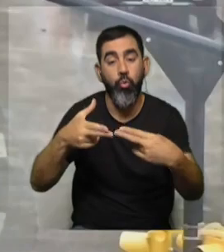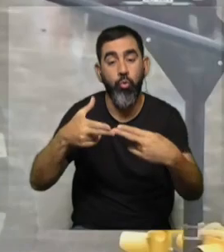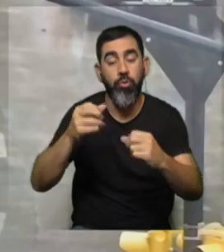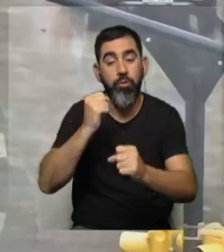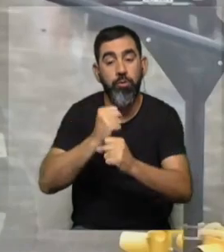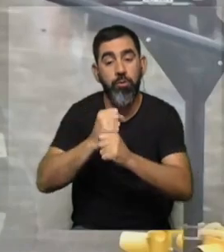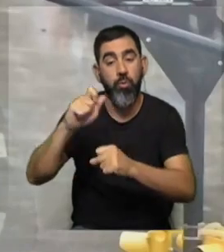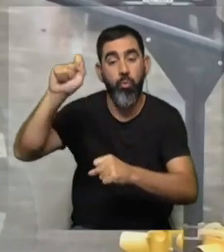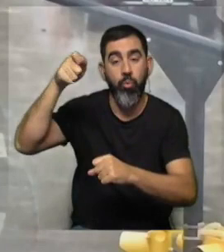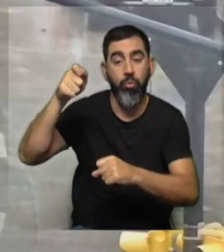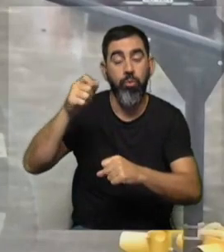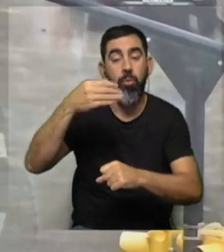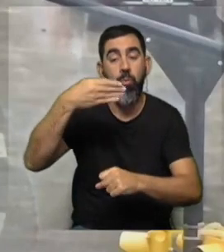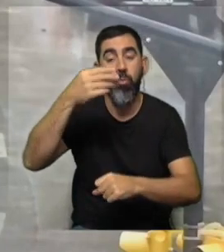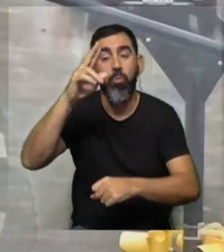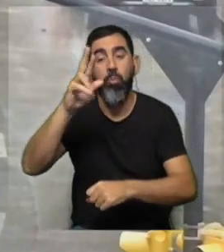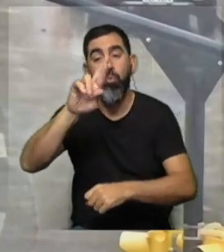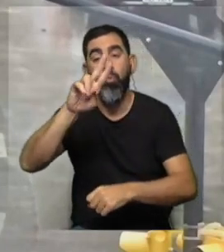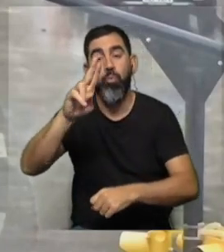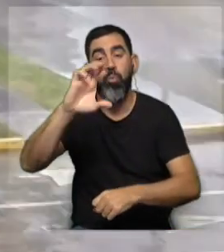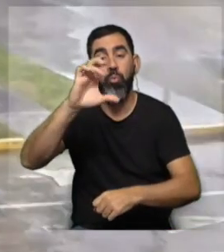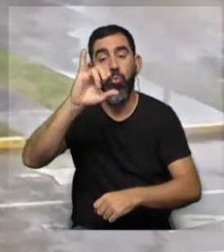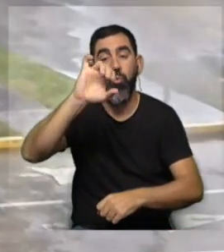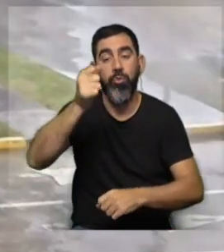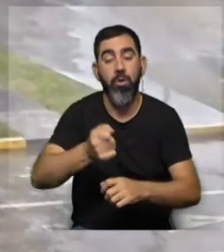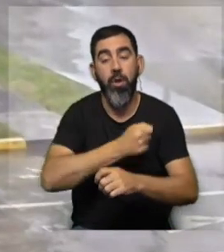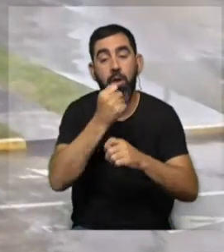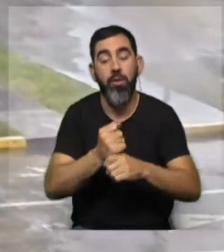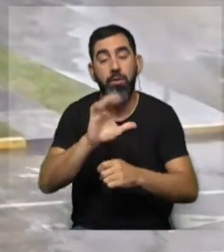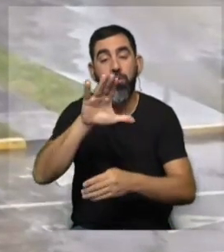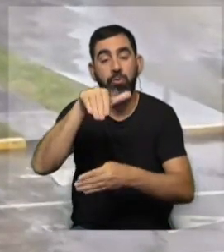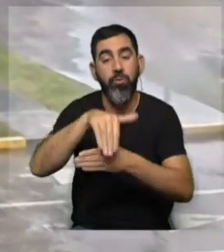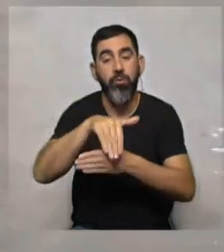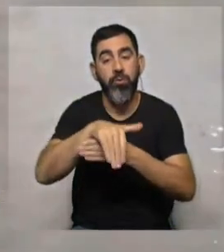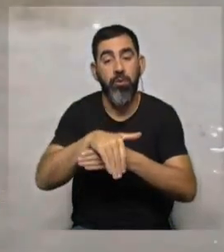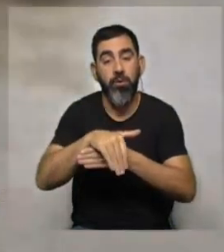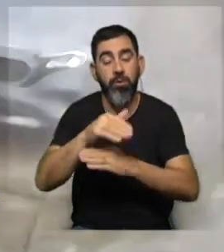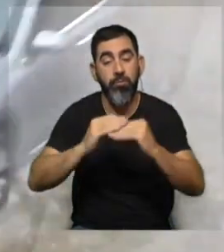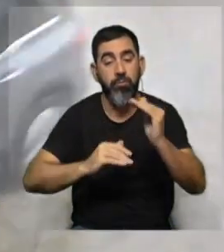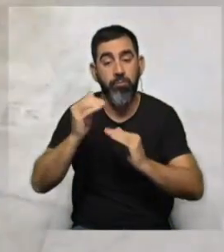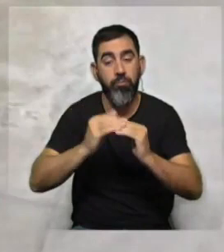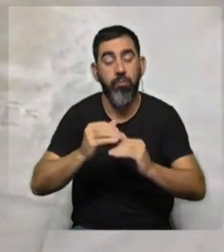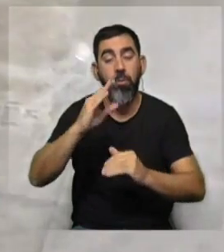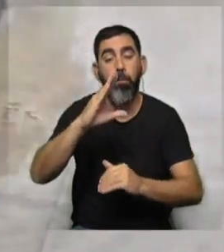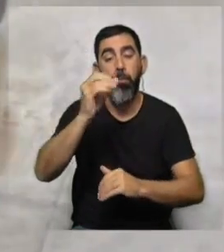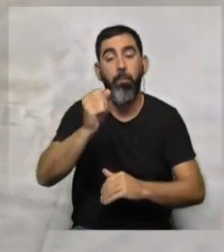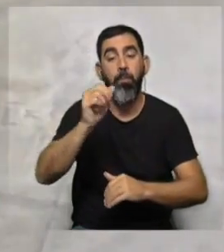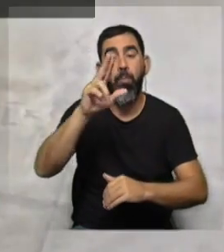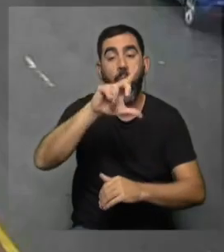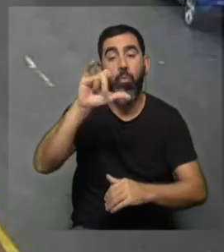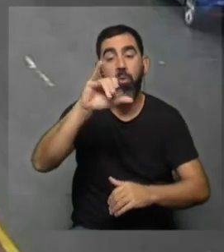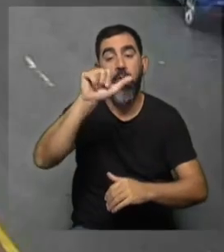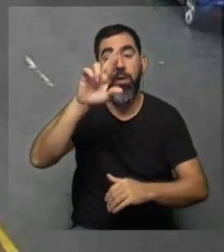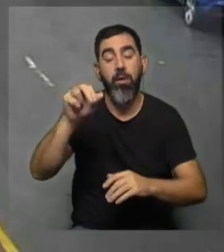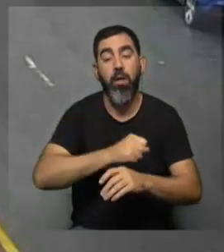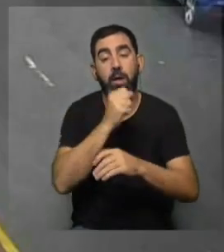trabajos de utem burucuyá entregó y sicufre hasta las cinco de la tarde están haciendo trabajos de hormigonado y en Juan puli entre Chana y guana